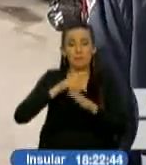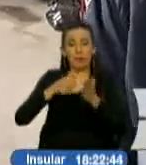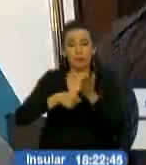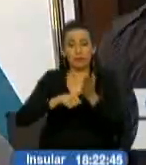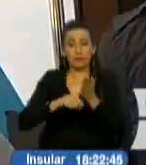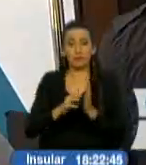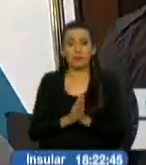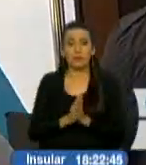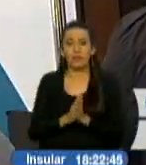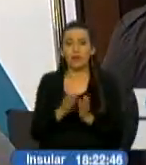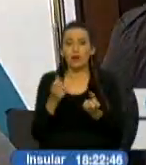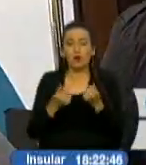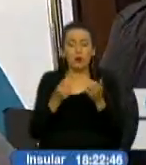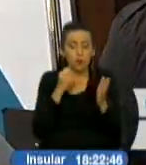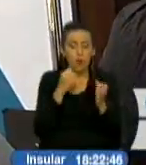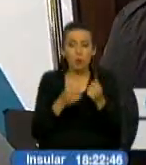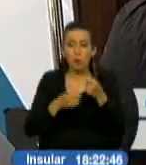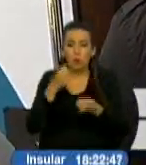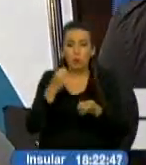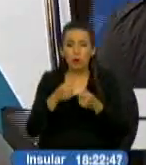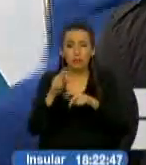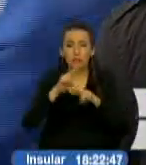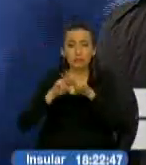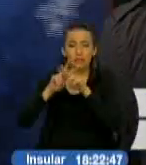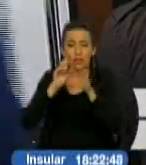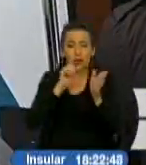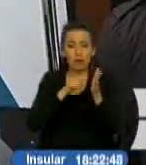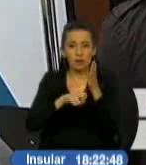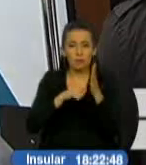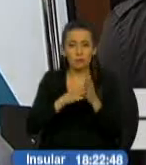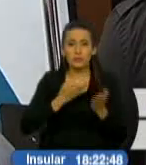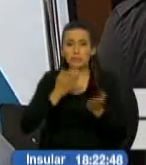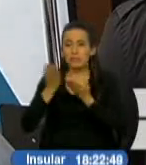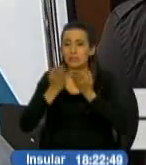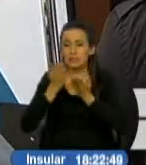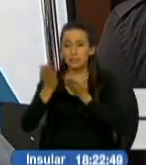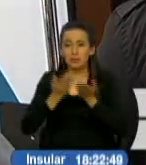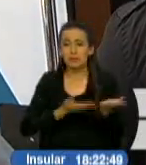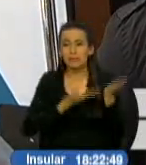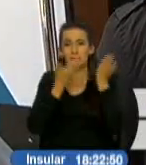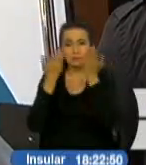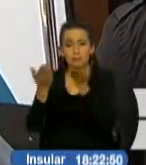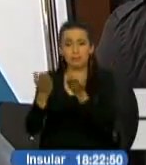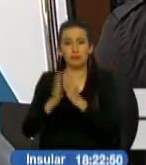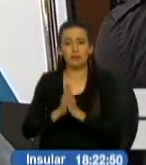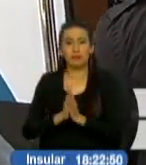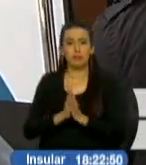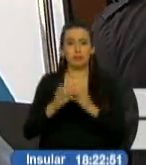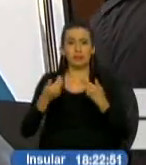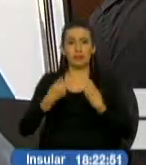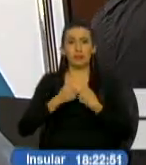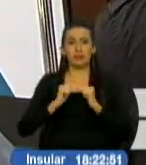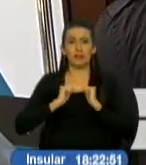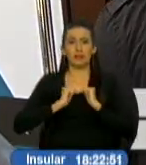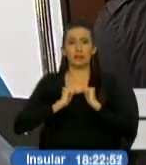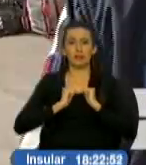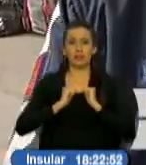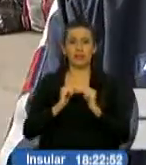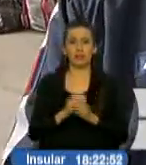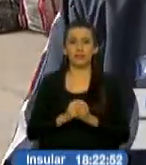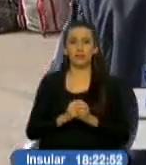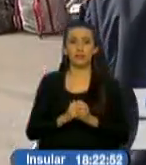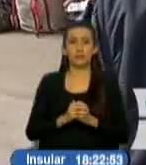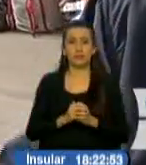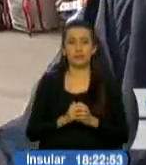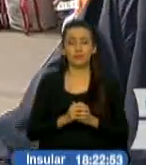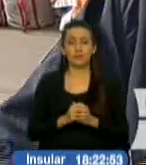puntos. Tratar de servirle lo más que se pueda y darle las mejores comunicaciones y conformidades.